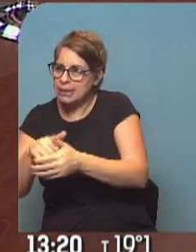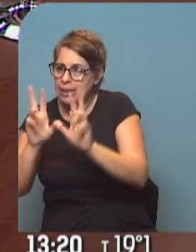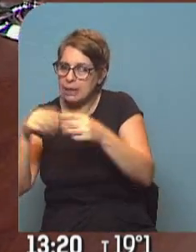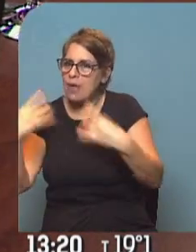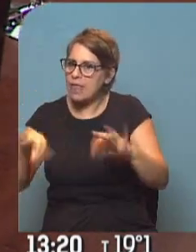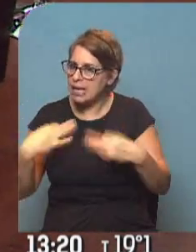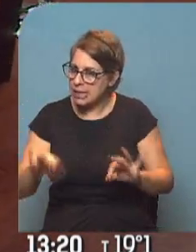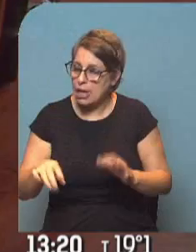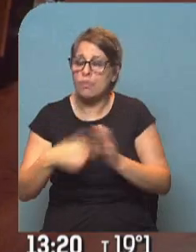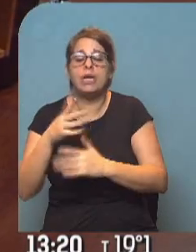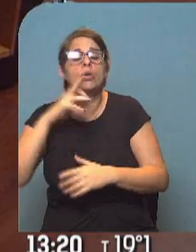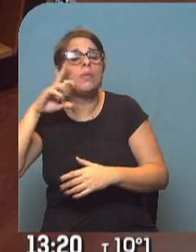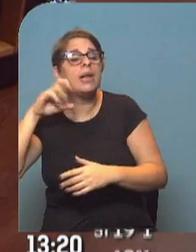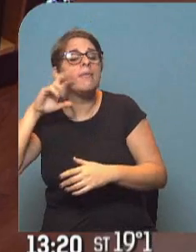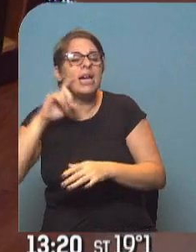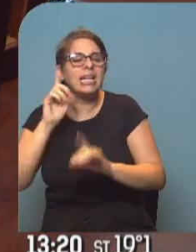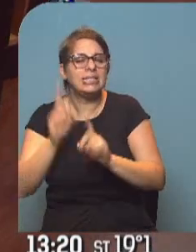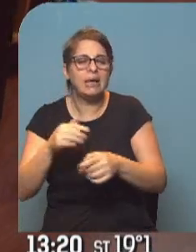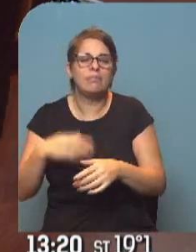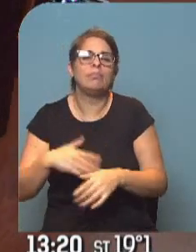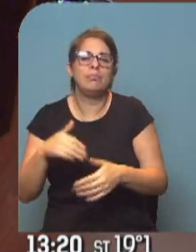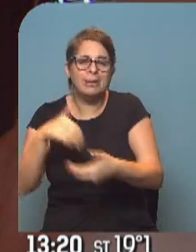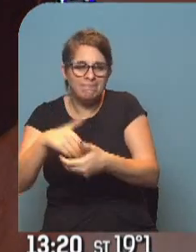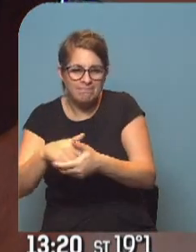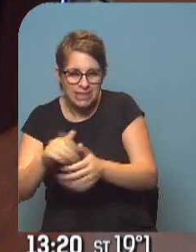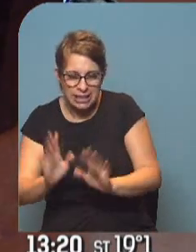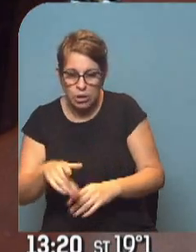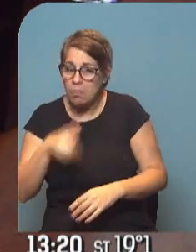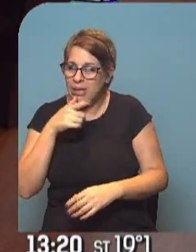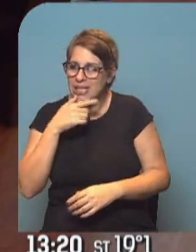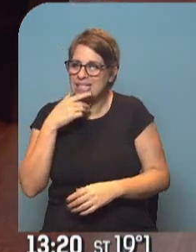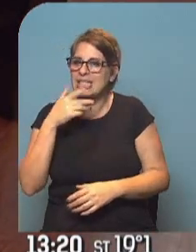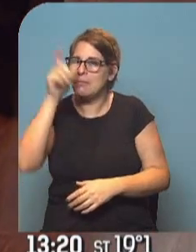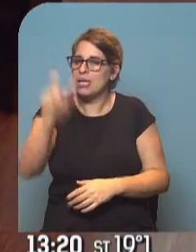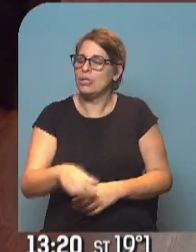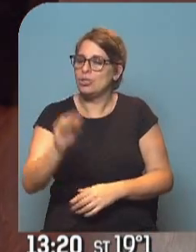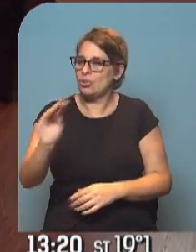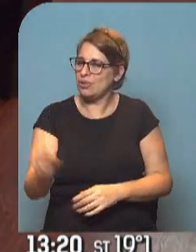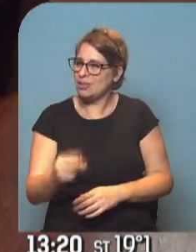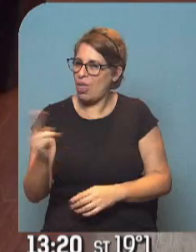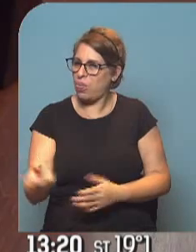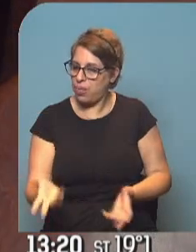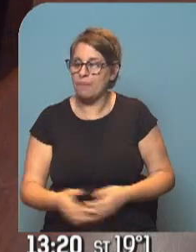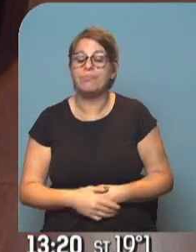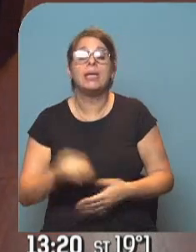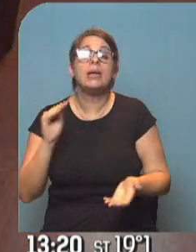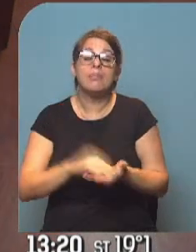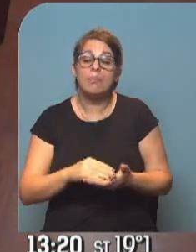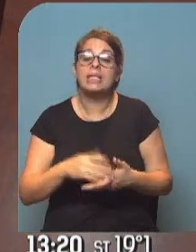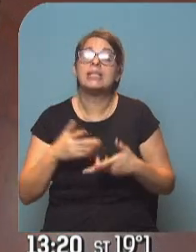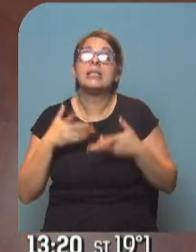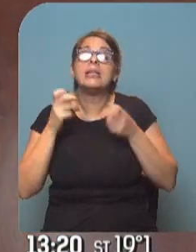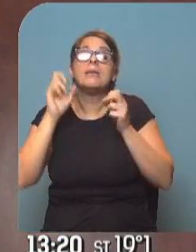pero estaría el propio Iván Márquez detrás de eso, lo cual no le hace mucho bien a su figura, ¿no? Seguro, y hay que agregarle a esto lo que queda del